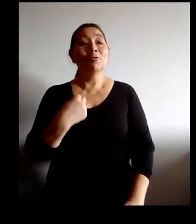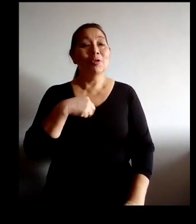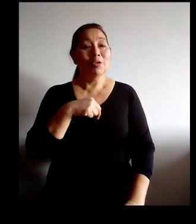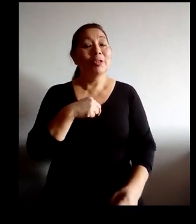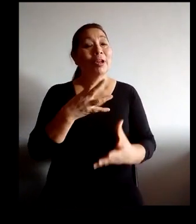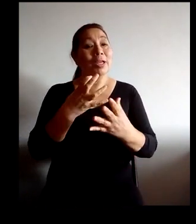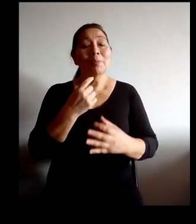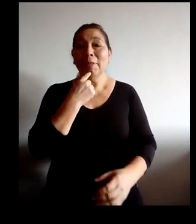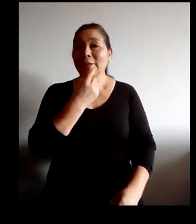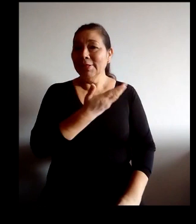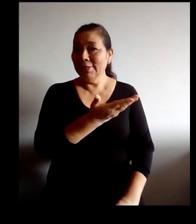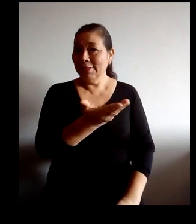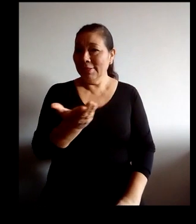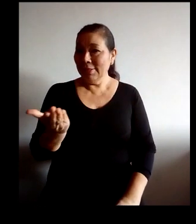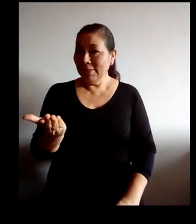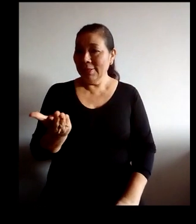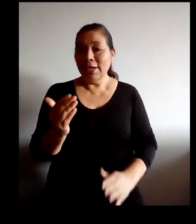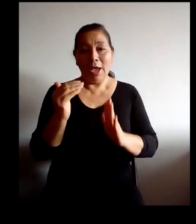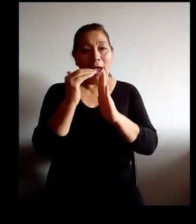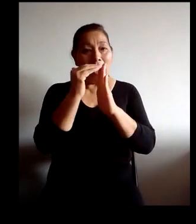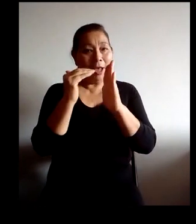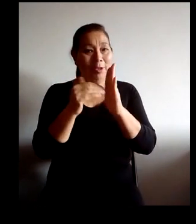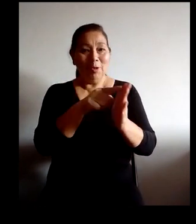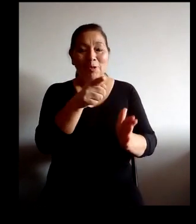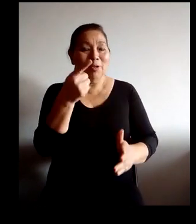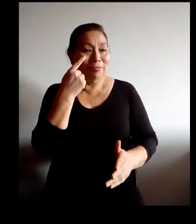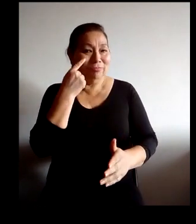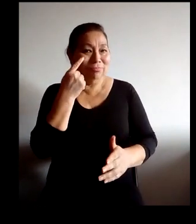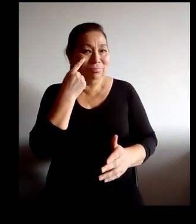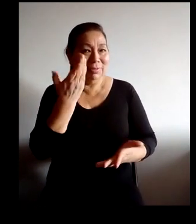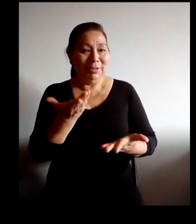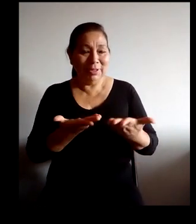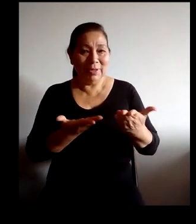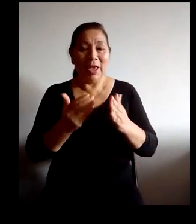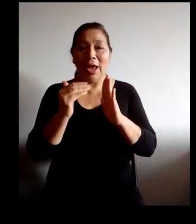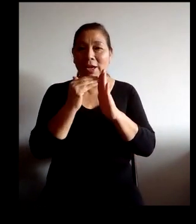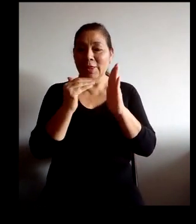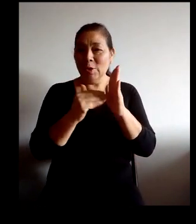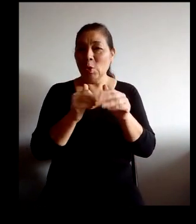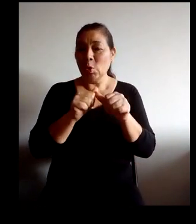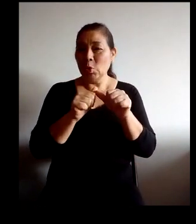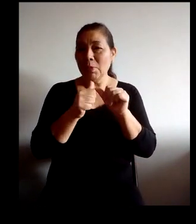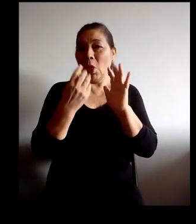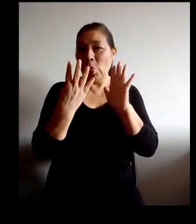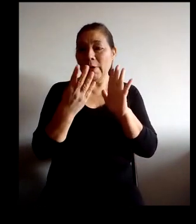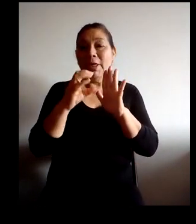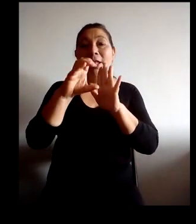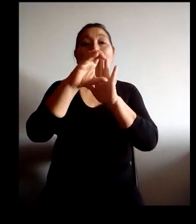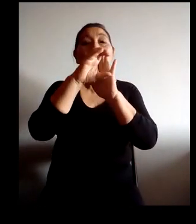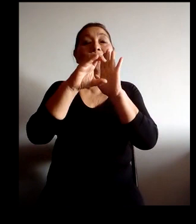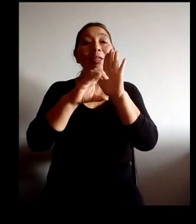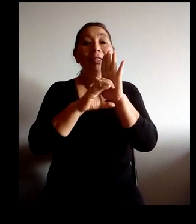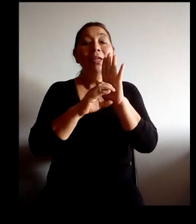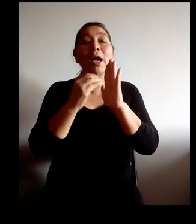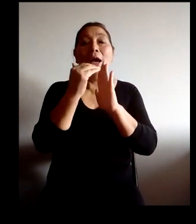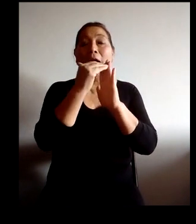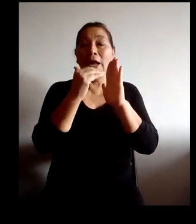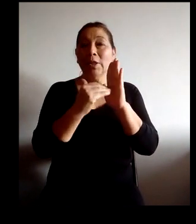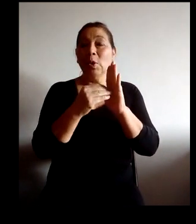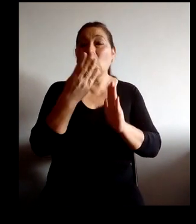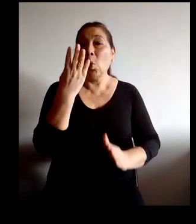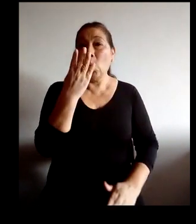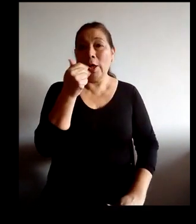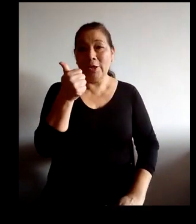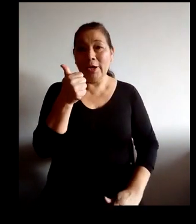la Constitución y el artículo 4A de la Ley General de Salud, que establecen que el ente rector en materia